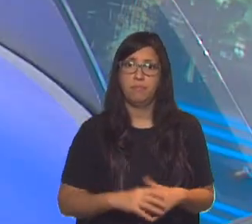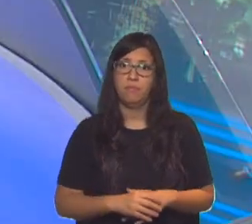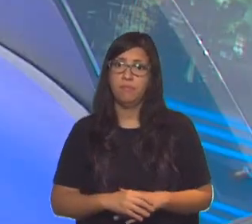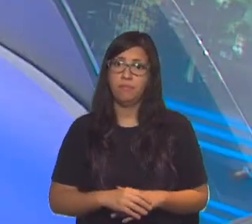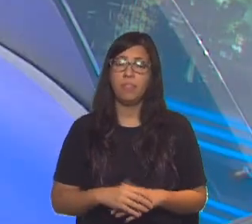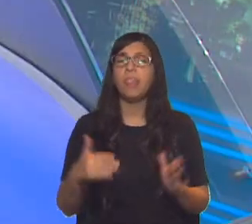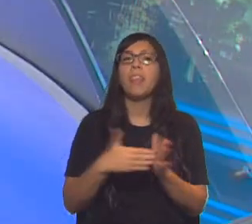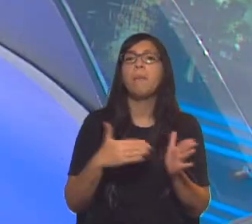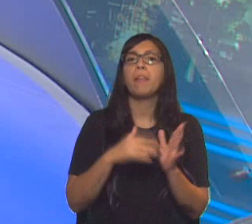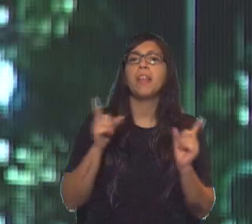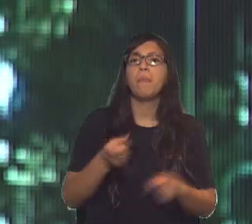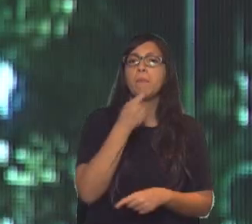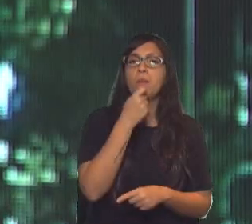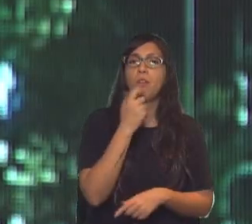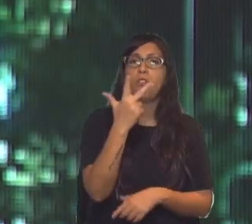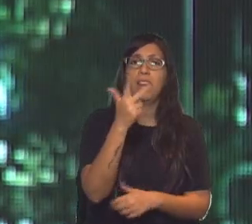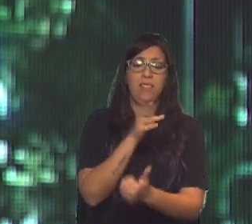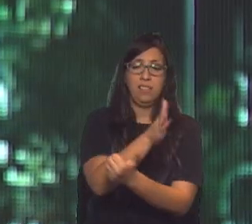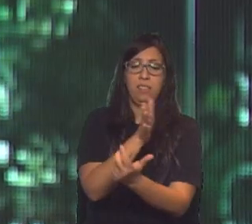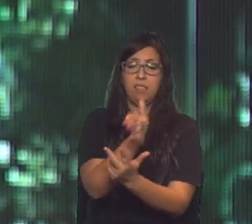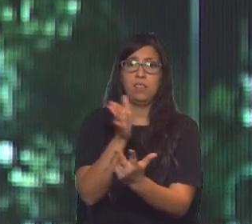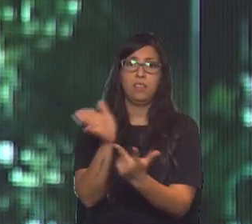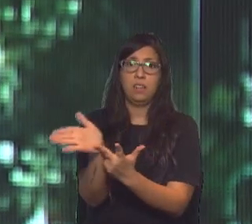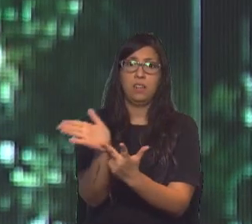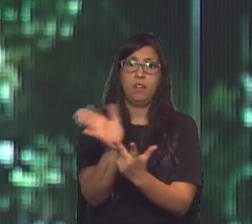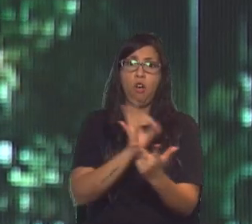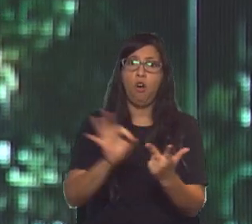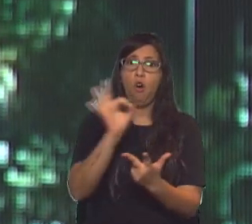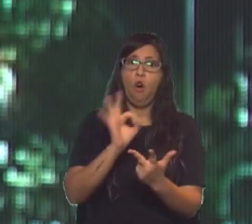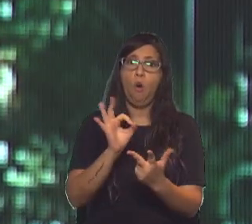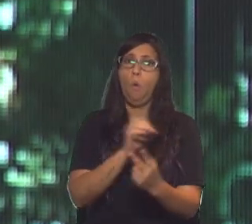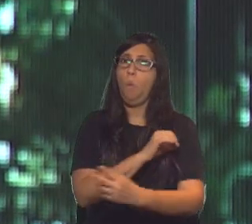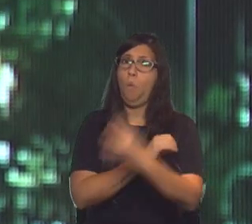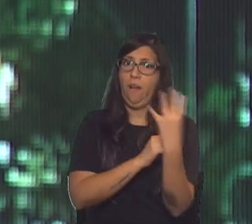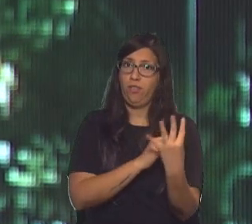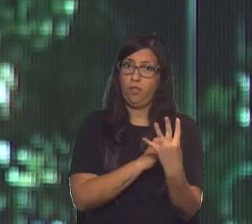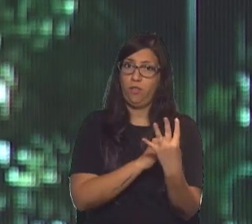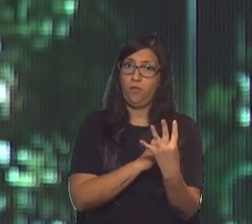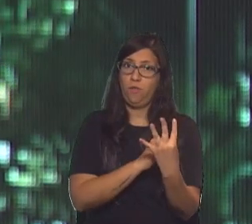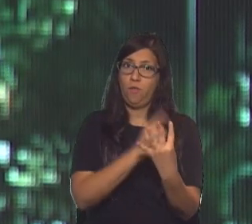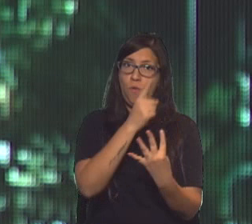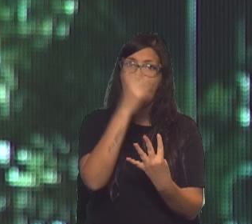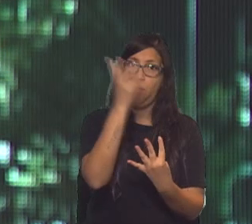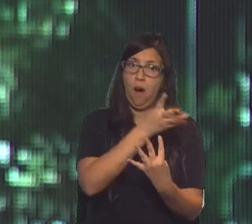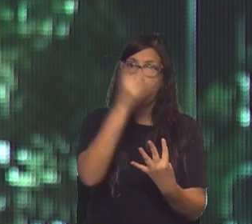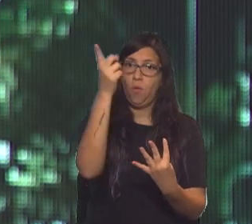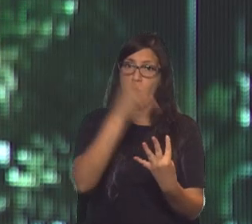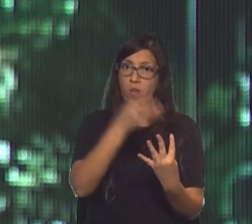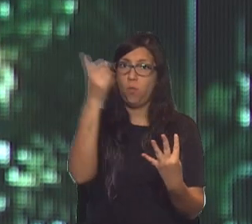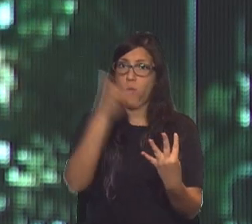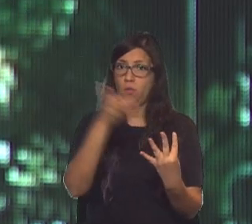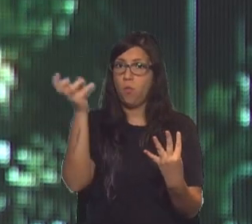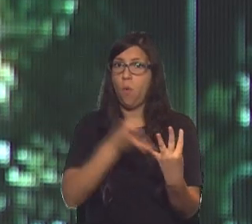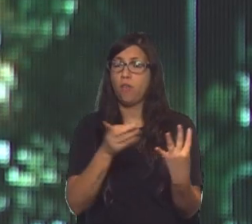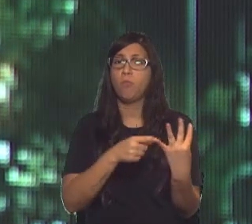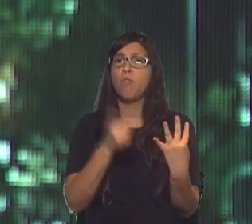Porque eh se habla de un escenario de TR tercios hay un escenario de cuatro cuartos Porque hay un un cuarto que no va a votar vota